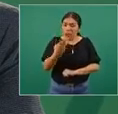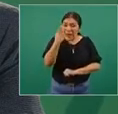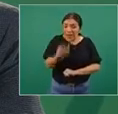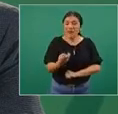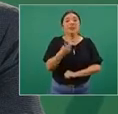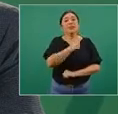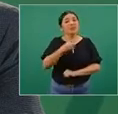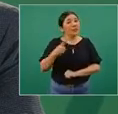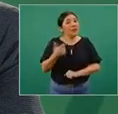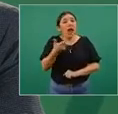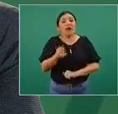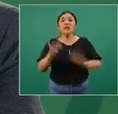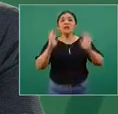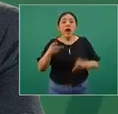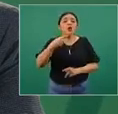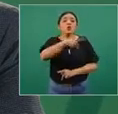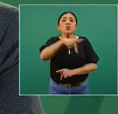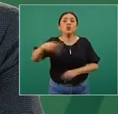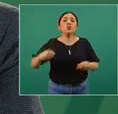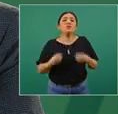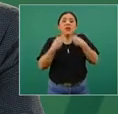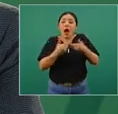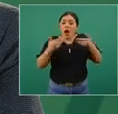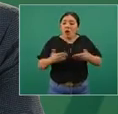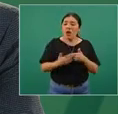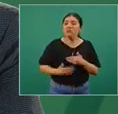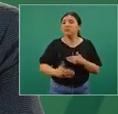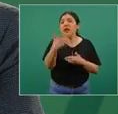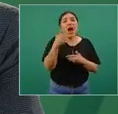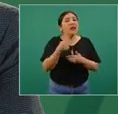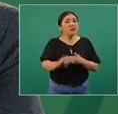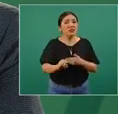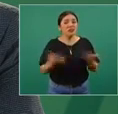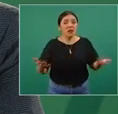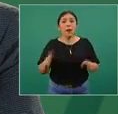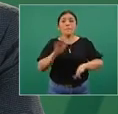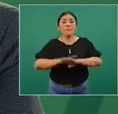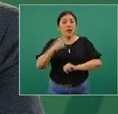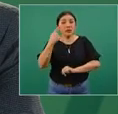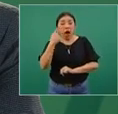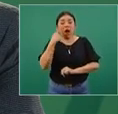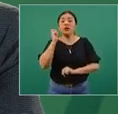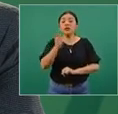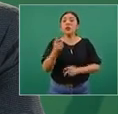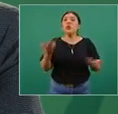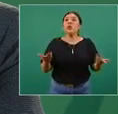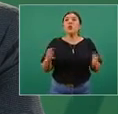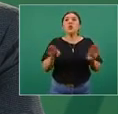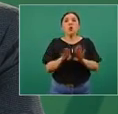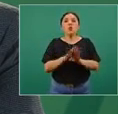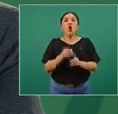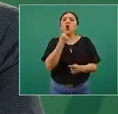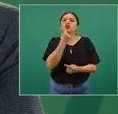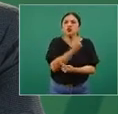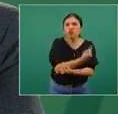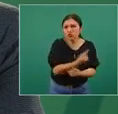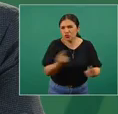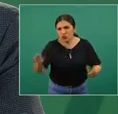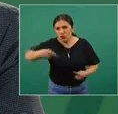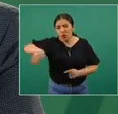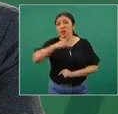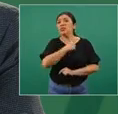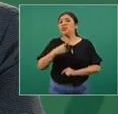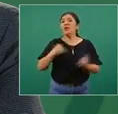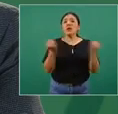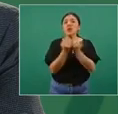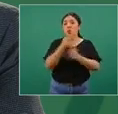parte de toda nuestra vida de ahora en adelante también, y sobre todo que nuestra niñez